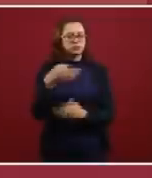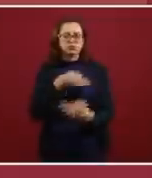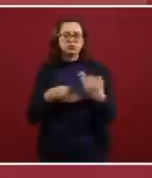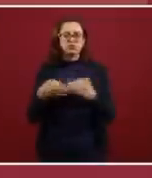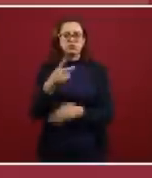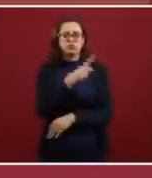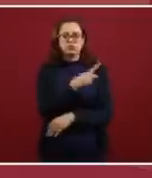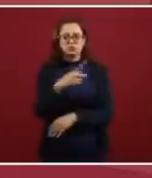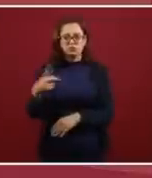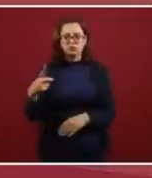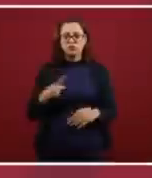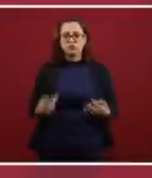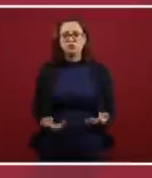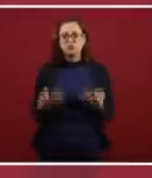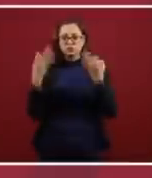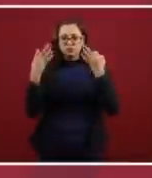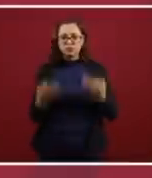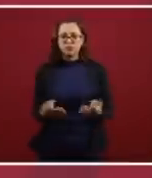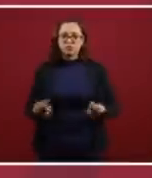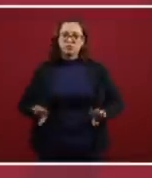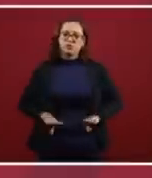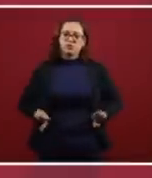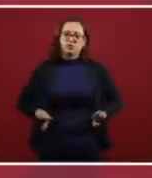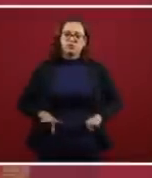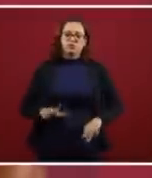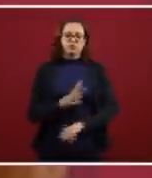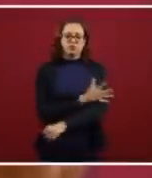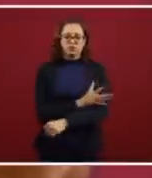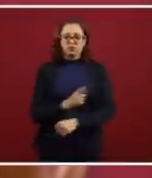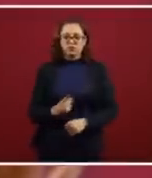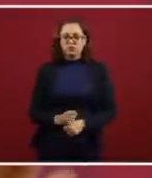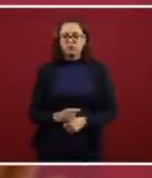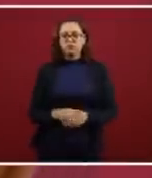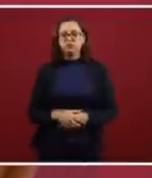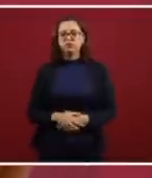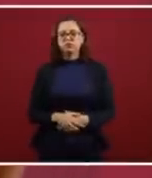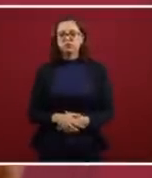con rectitud, con honestidad.